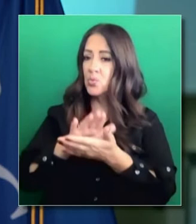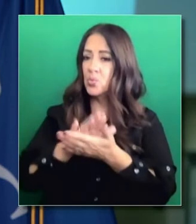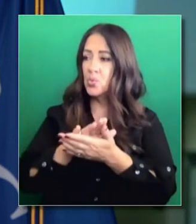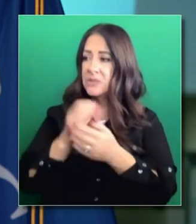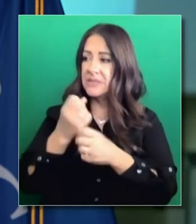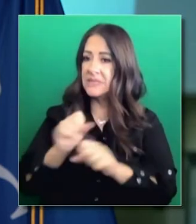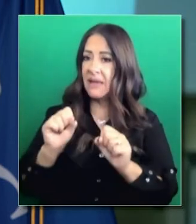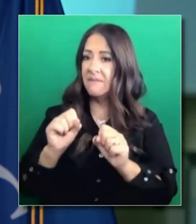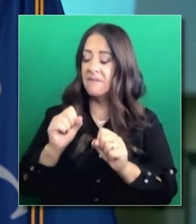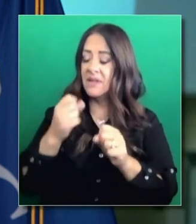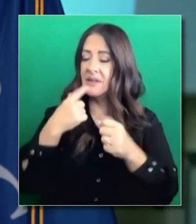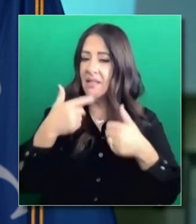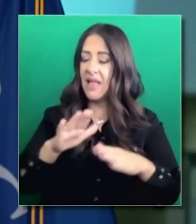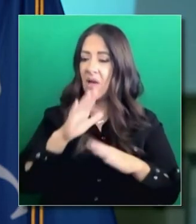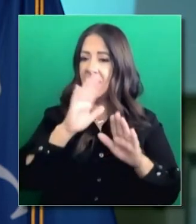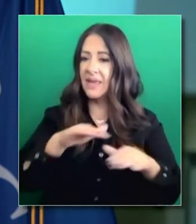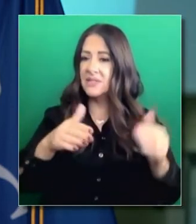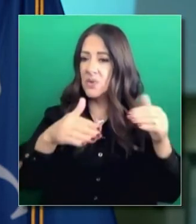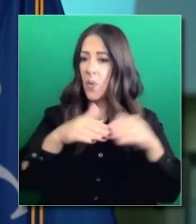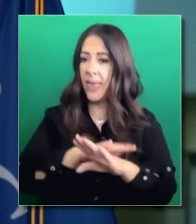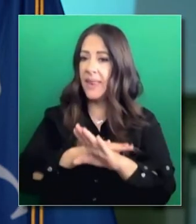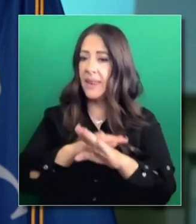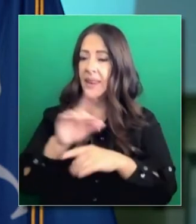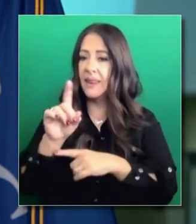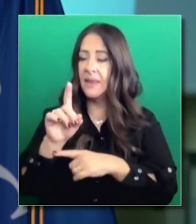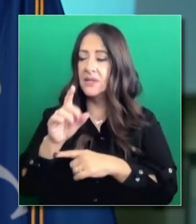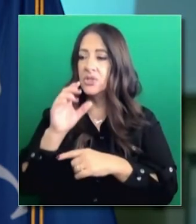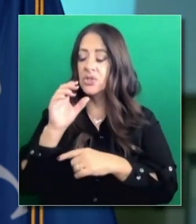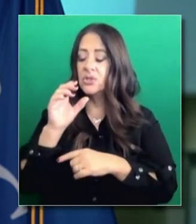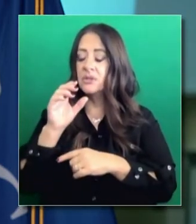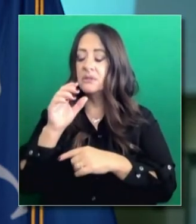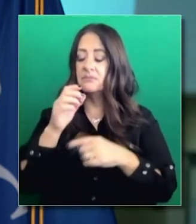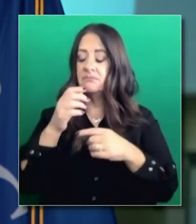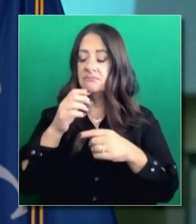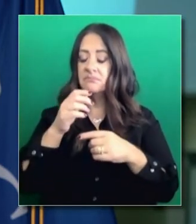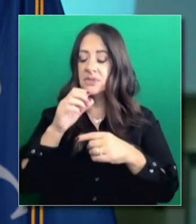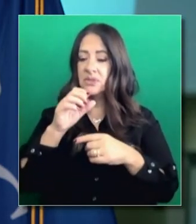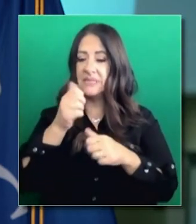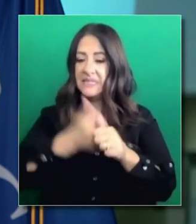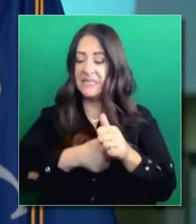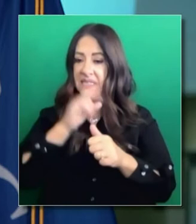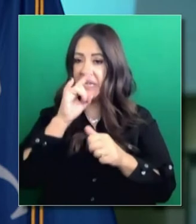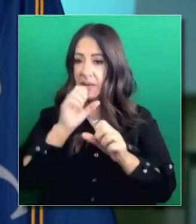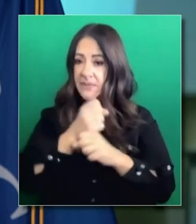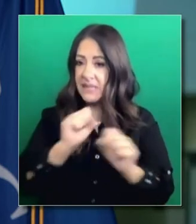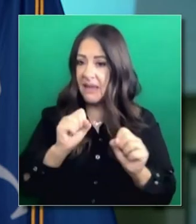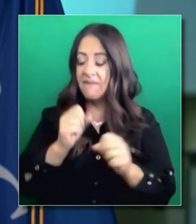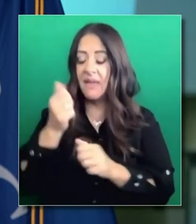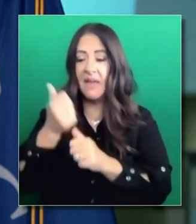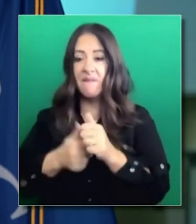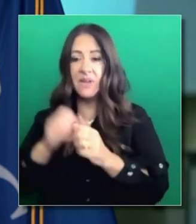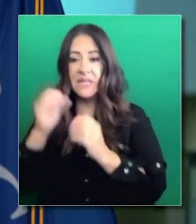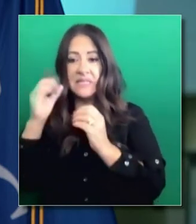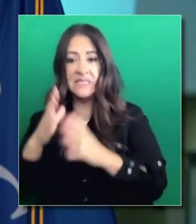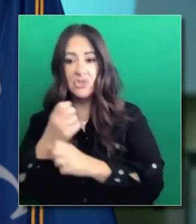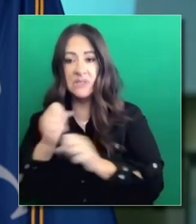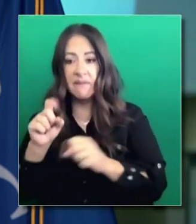un ambiente dentro de una escuela manteniendo seguros a estudiantes y personal?